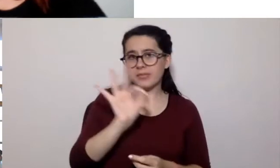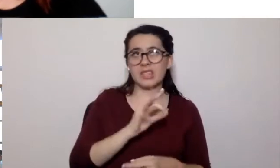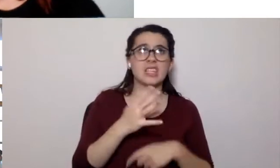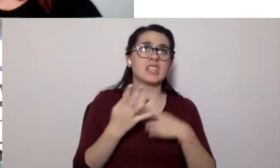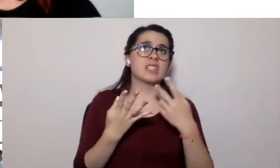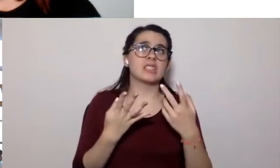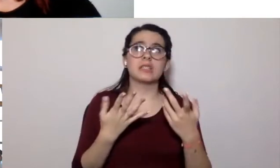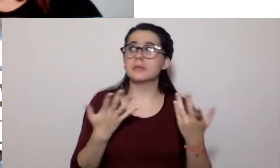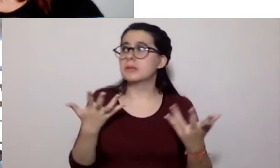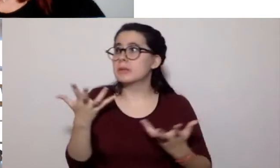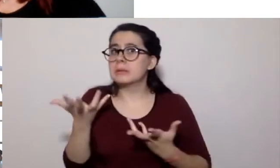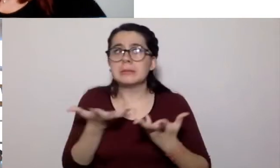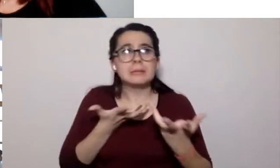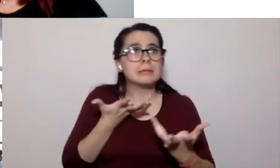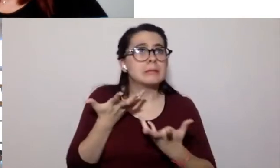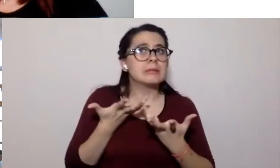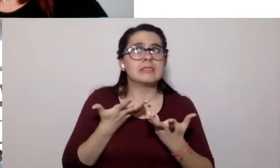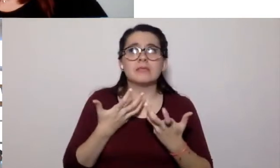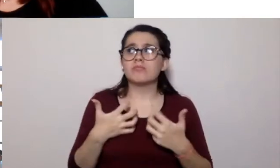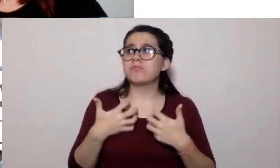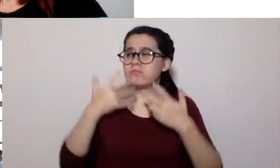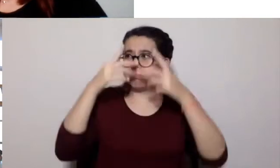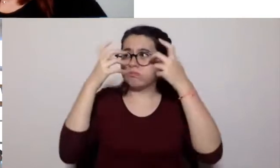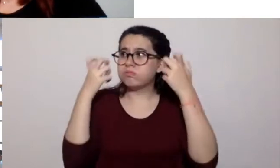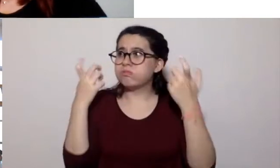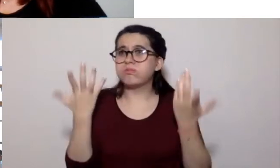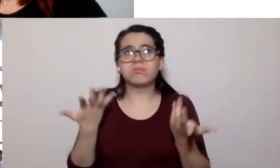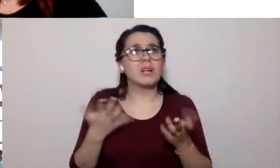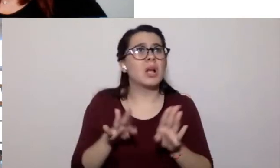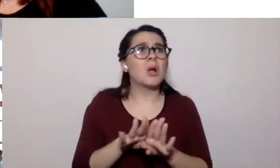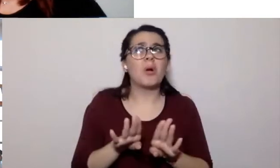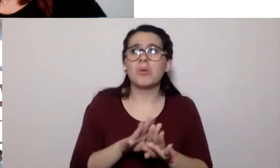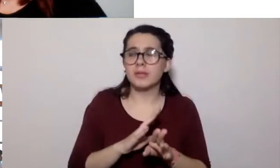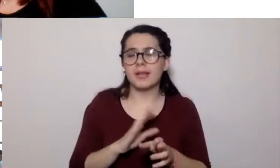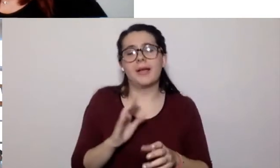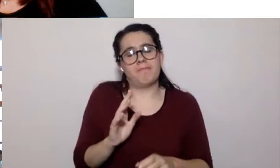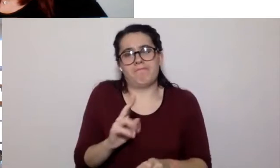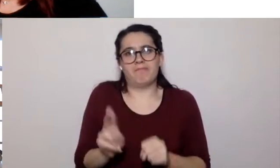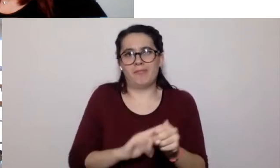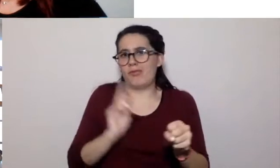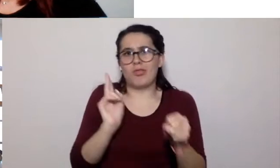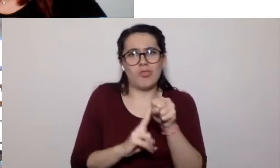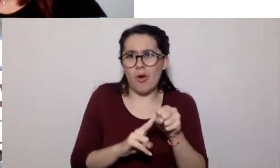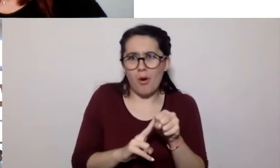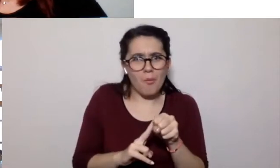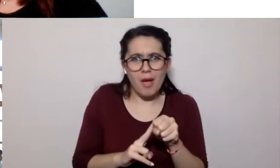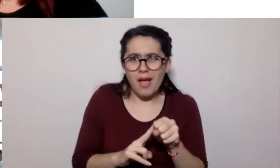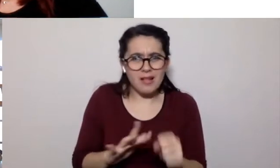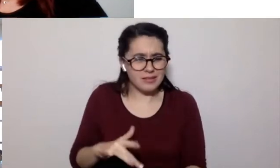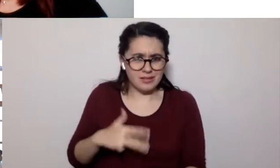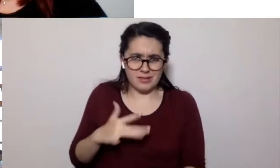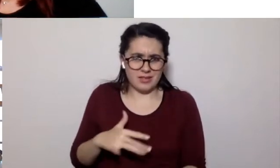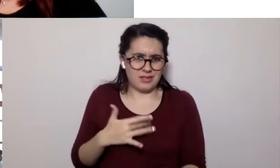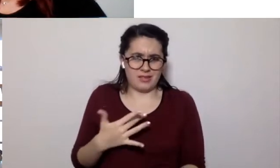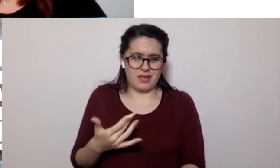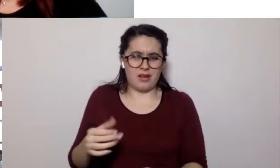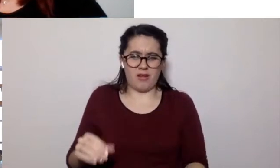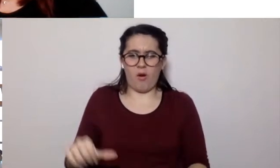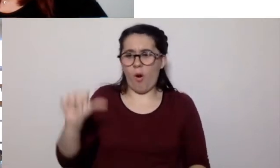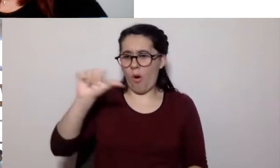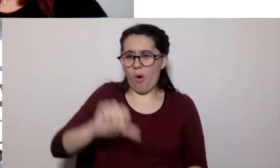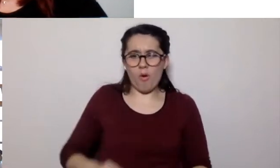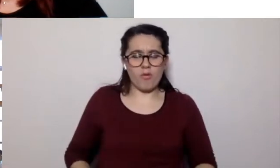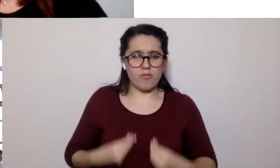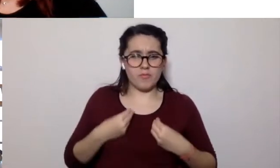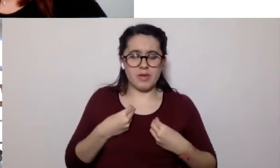abrumado o frustrado, digas, es normal sentirme así por lo que estoy viviendo, ¿no? Y